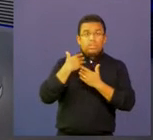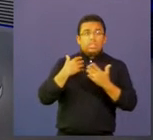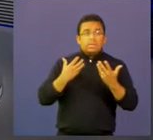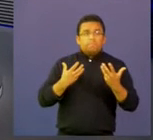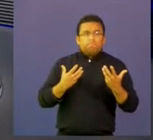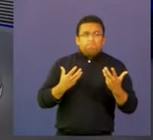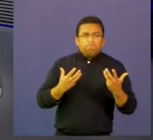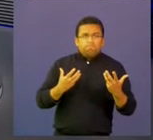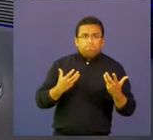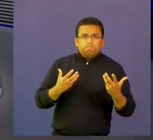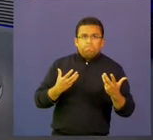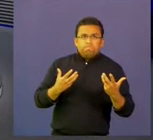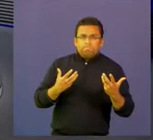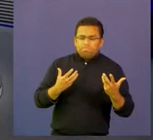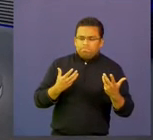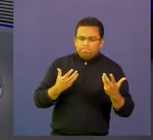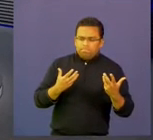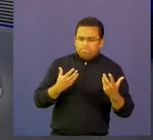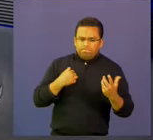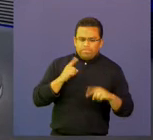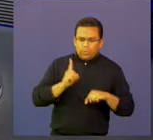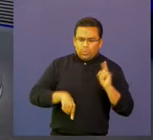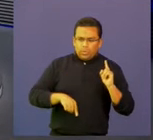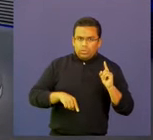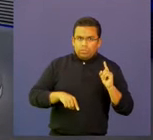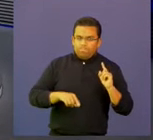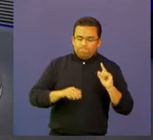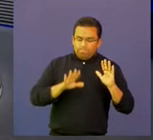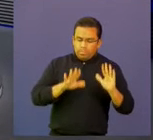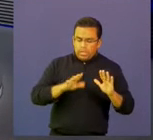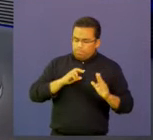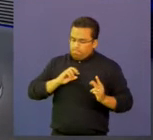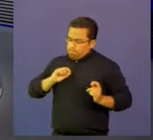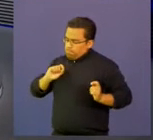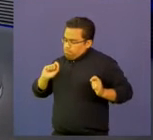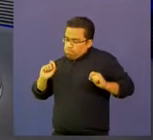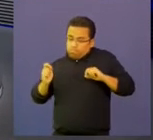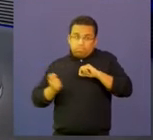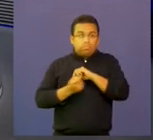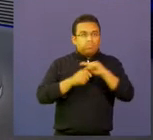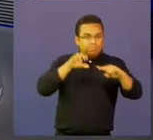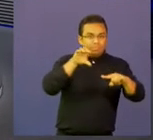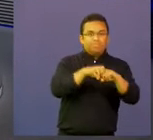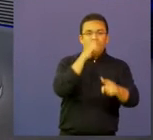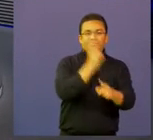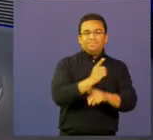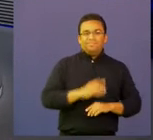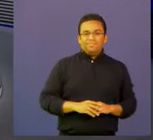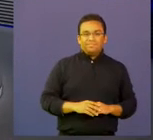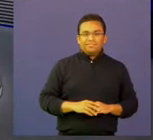en principio, uno es capaz de transformarse para lograrlo. Y yo lo que observo, y la